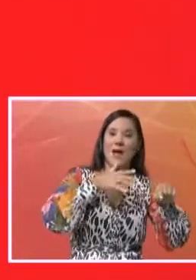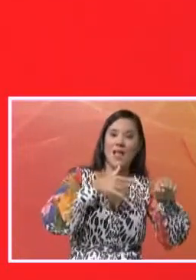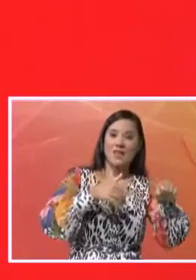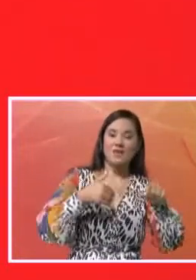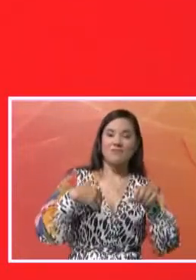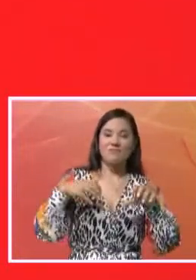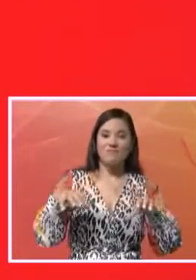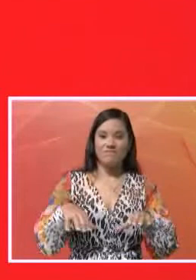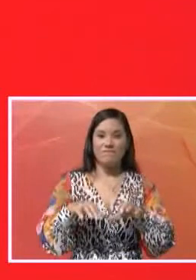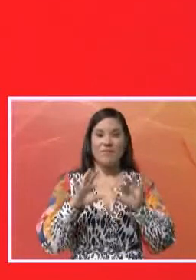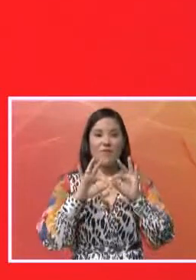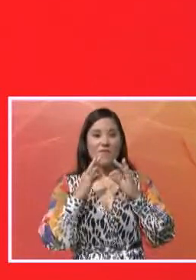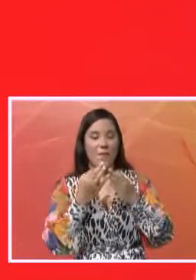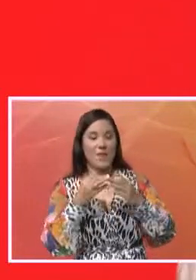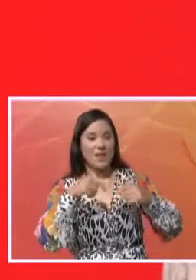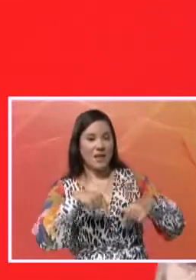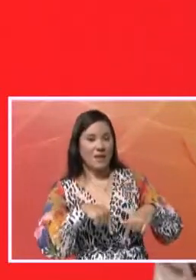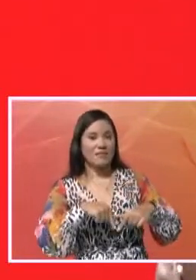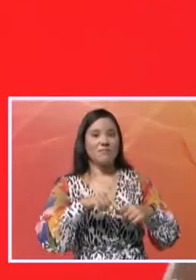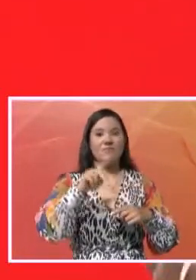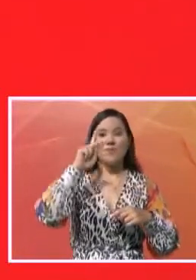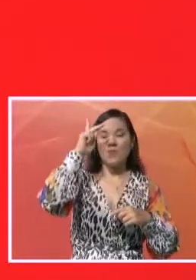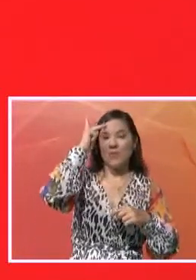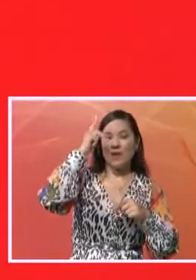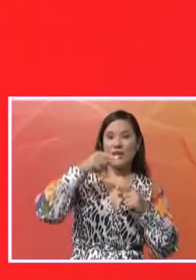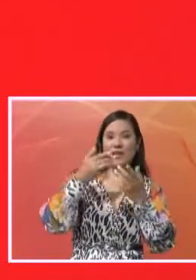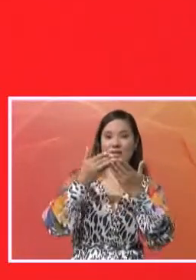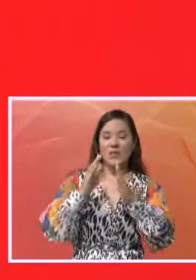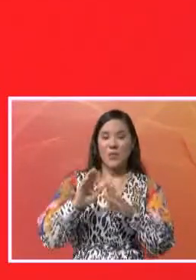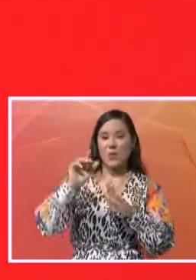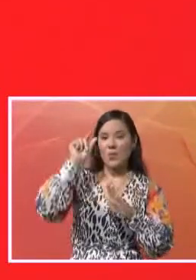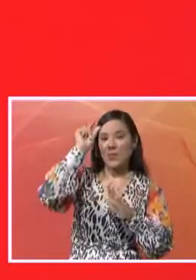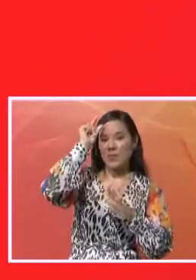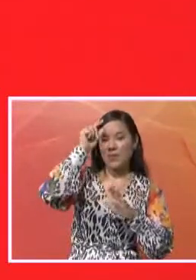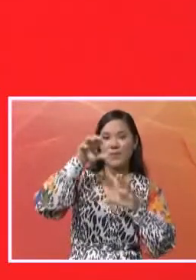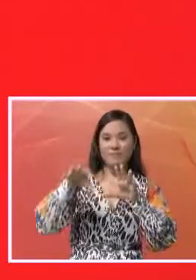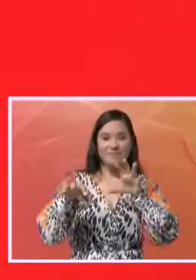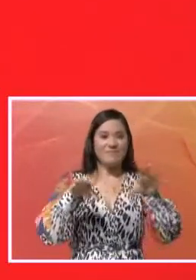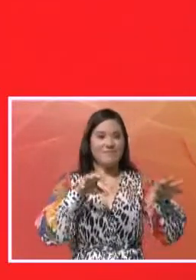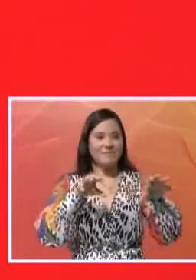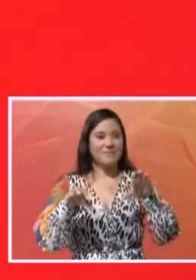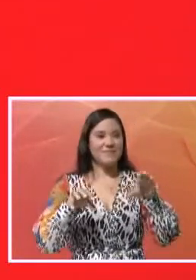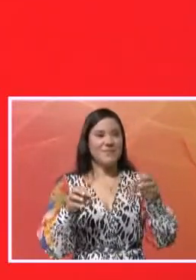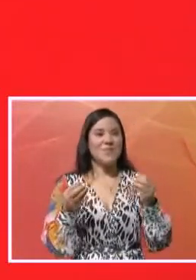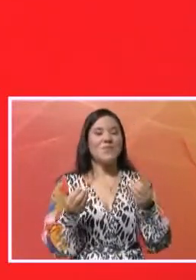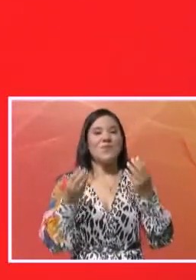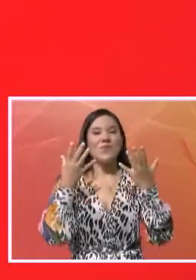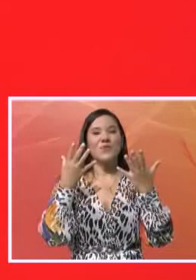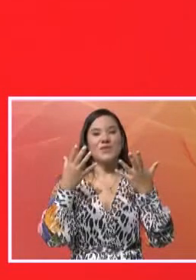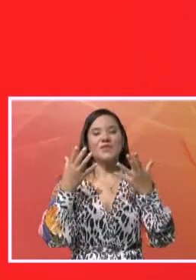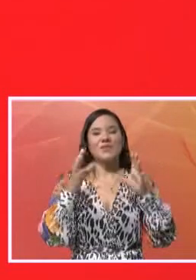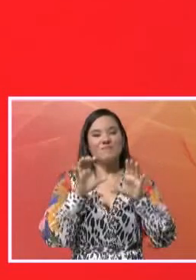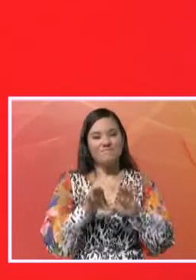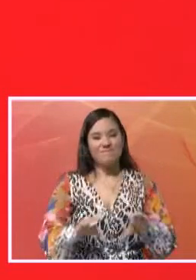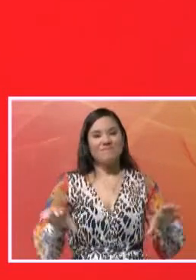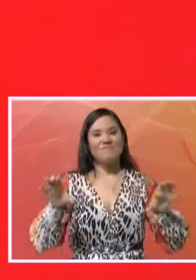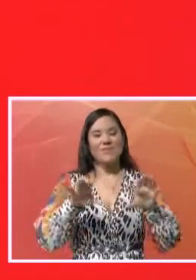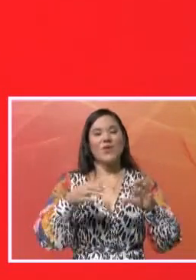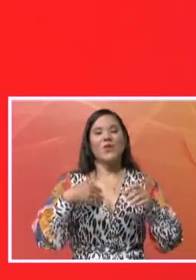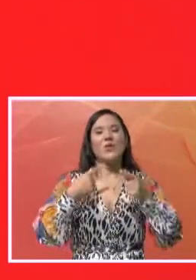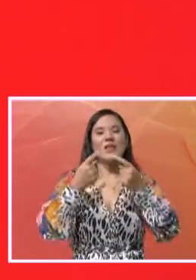es el rol de familia política servicio ganar ya asignaron y la verdad es que atrás tratamos de